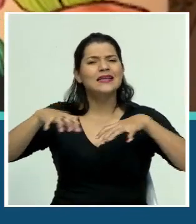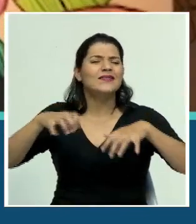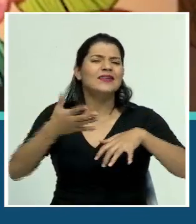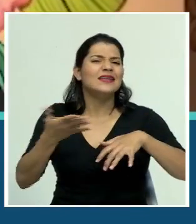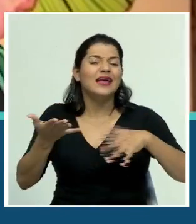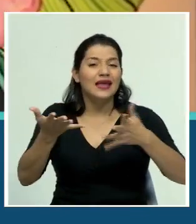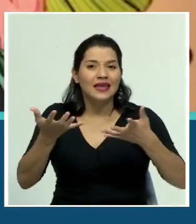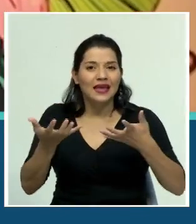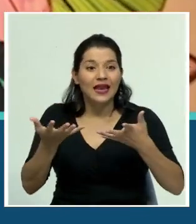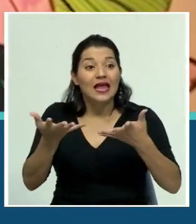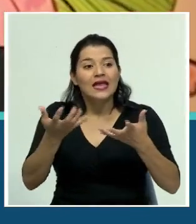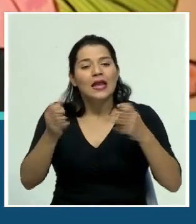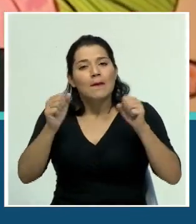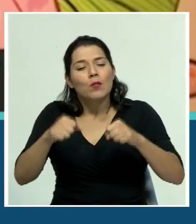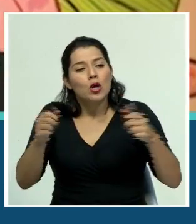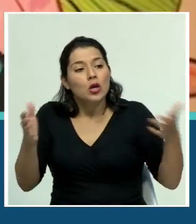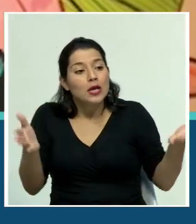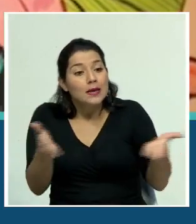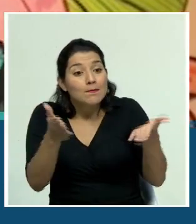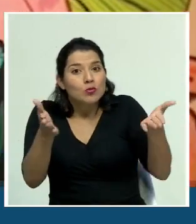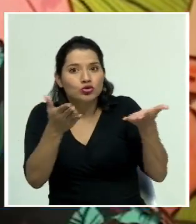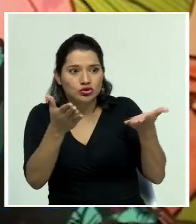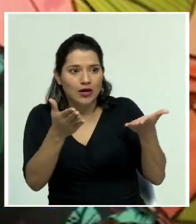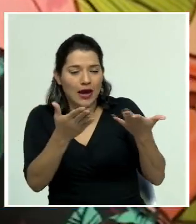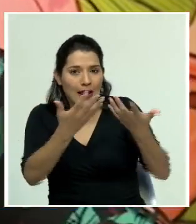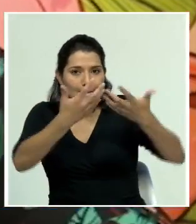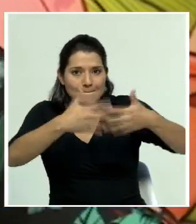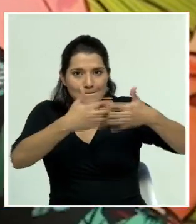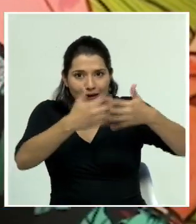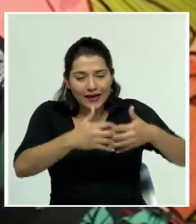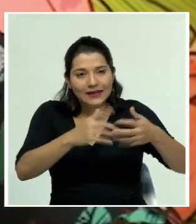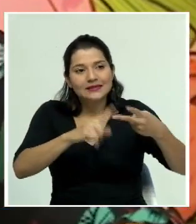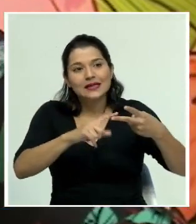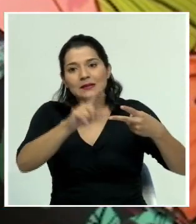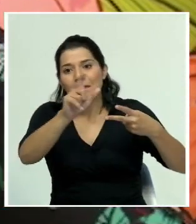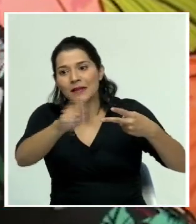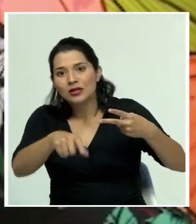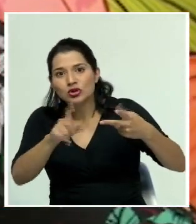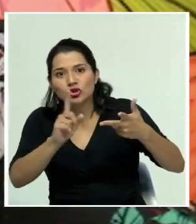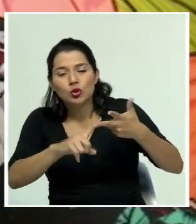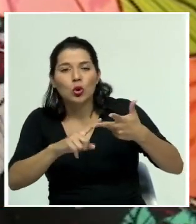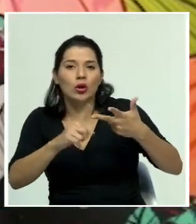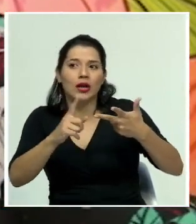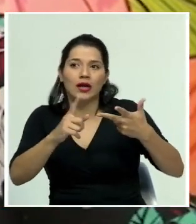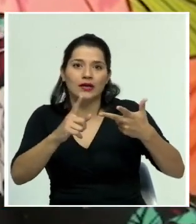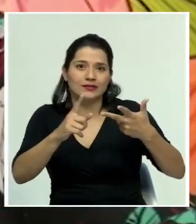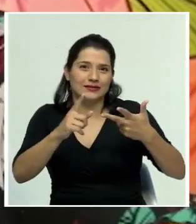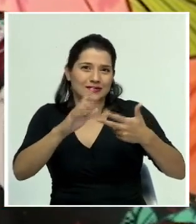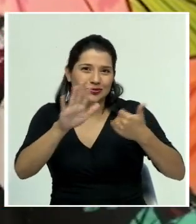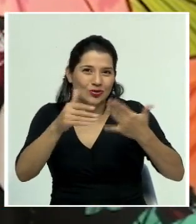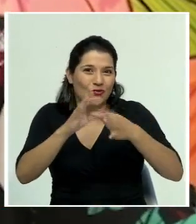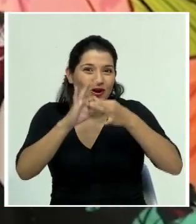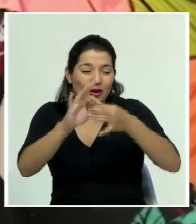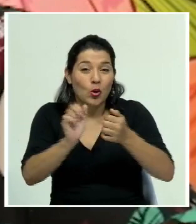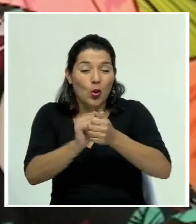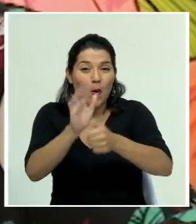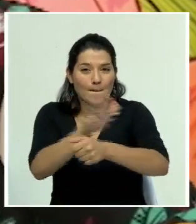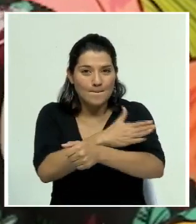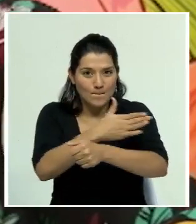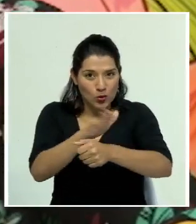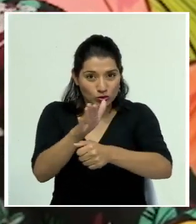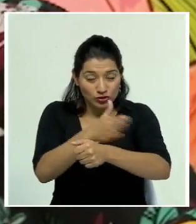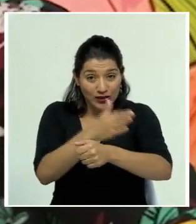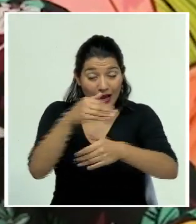impulsar a las industrias musicales, tanto a los artistas como a los agentes que forman parte de la industria musical en el